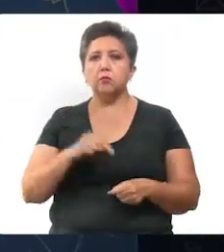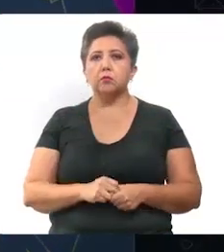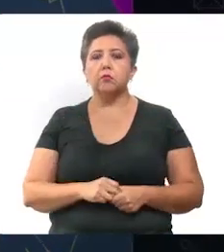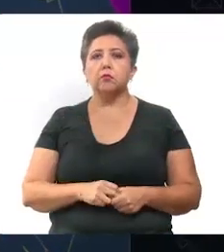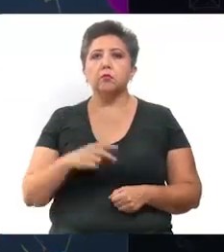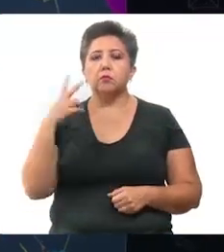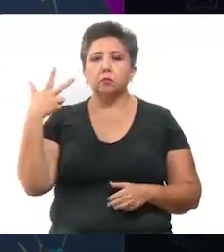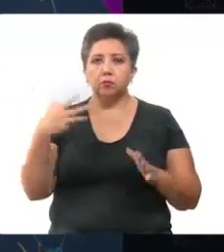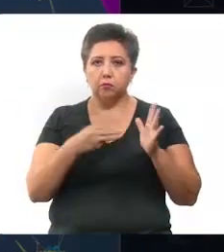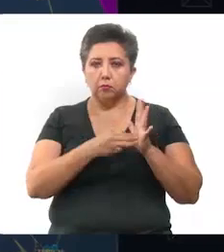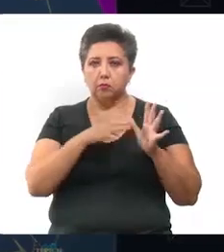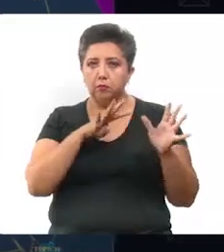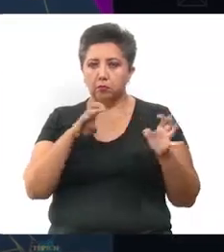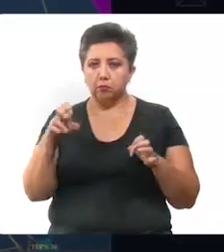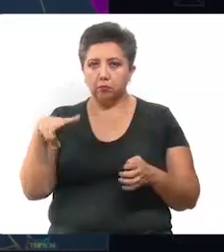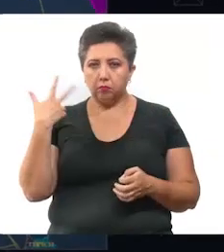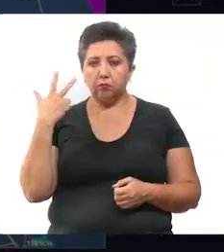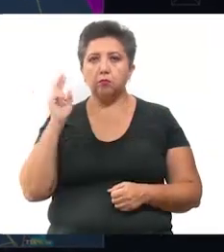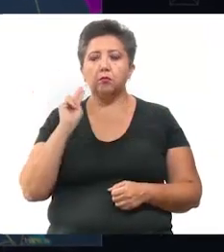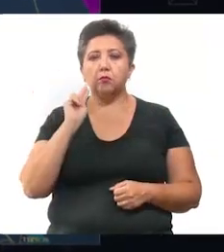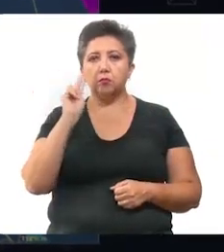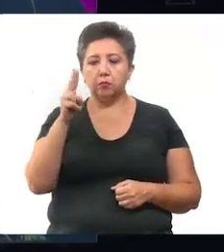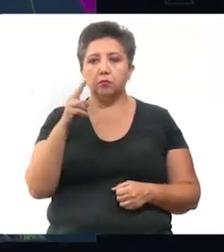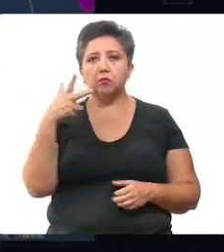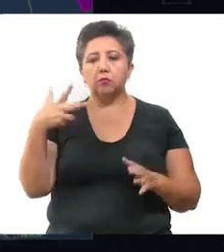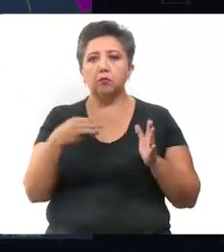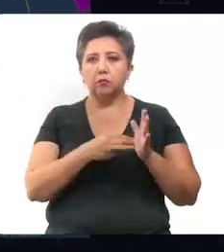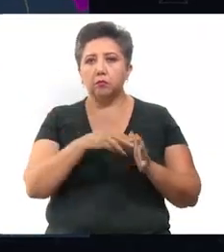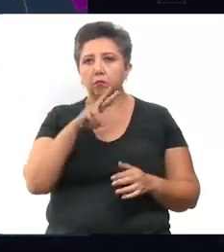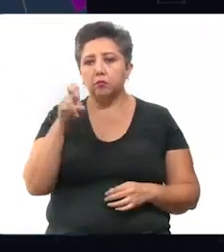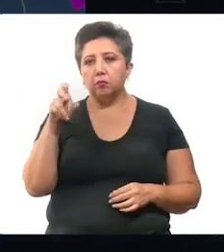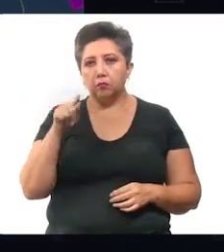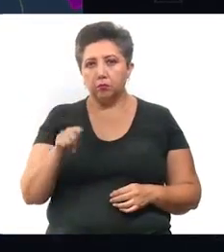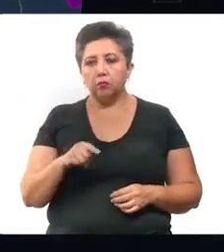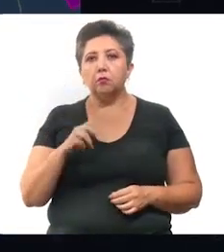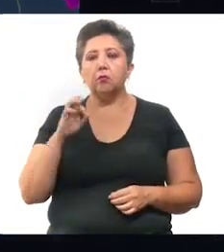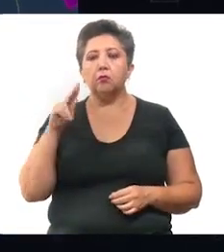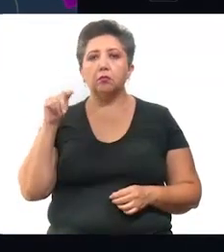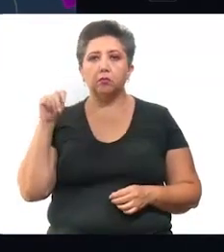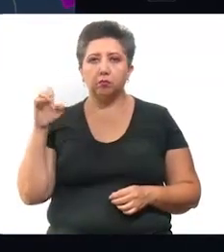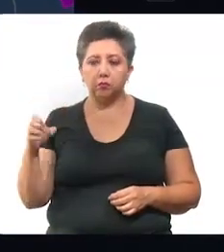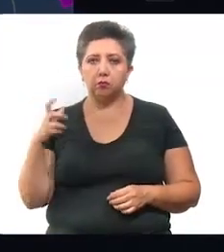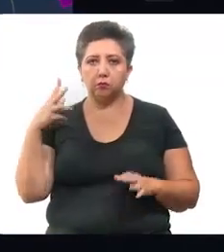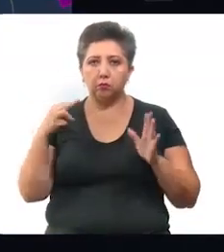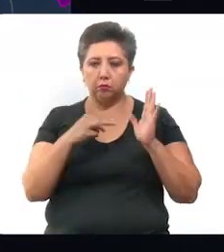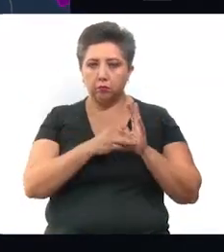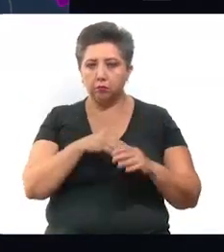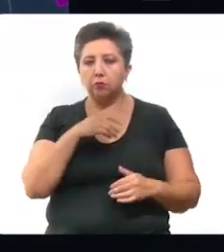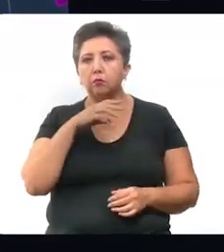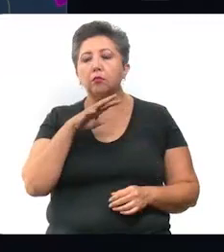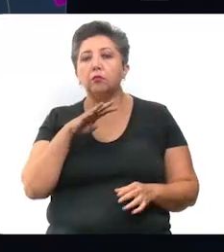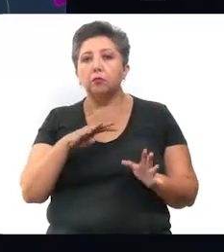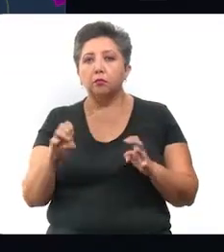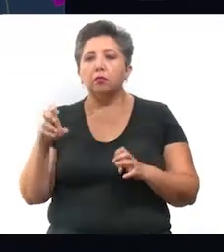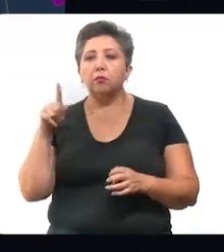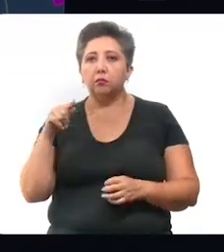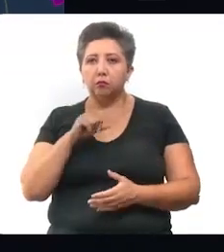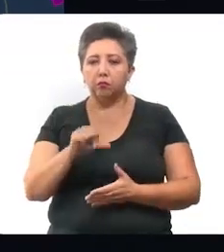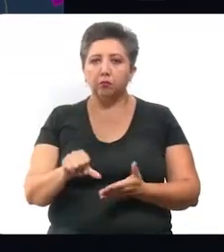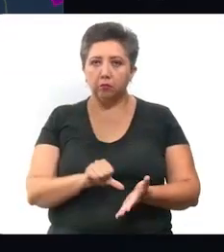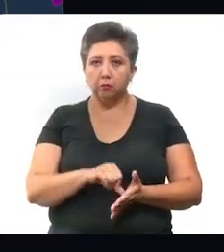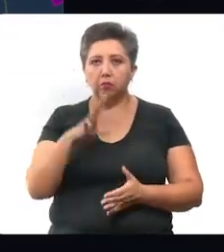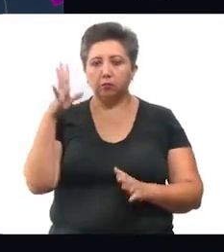en 8.913 en la zona norte, 8.270 en la zona oriente, 2.970 en la zona